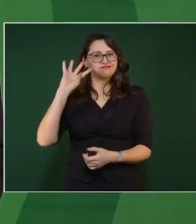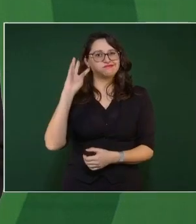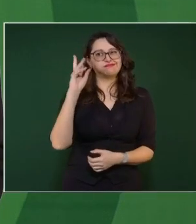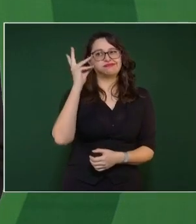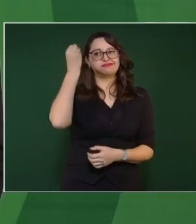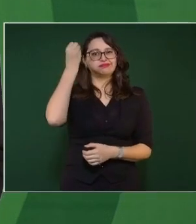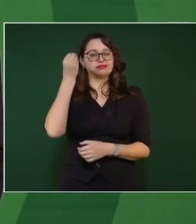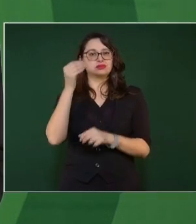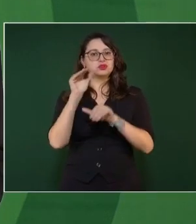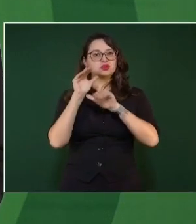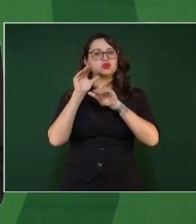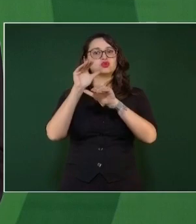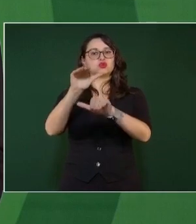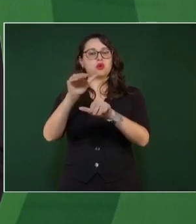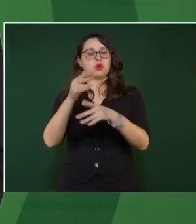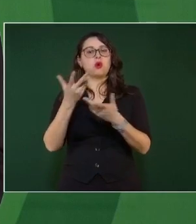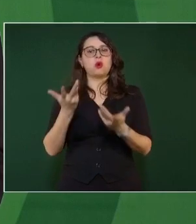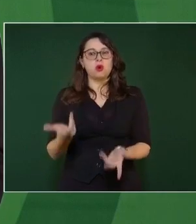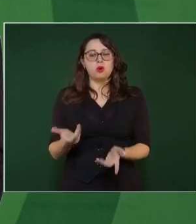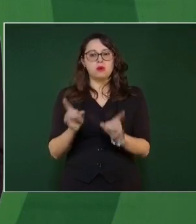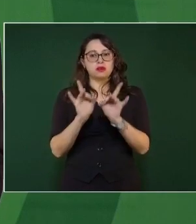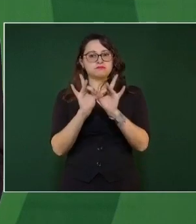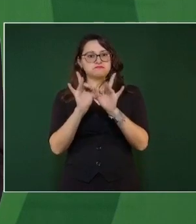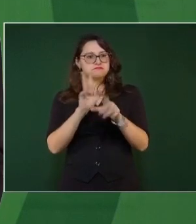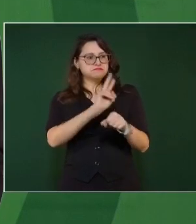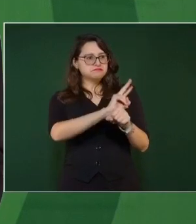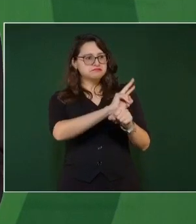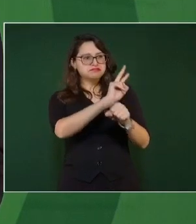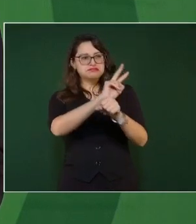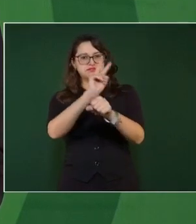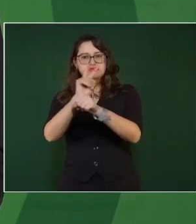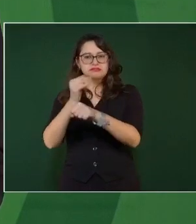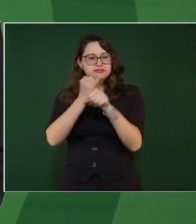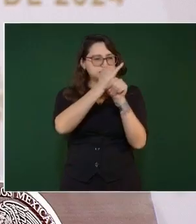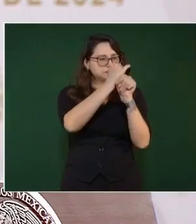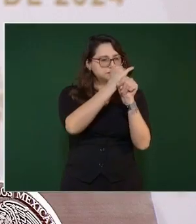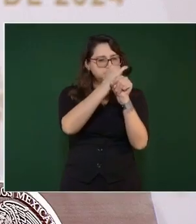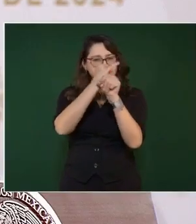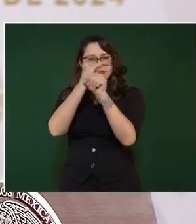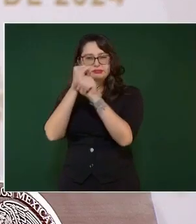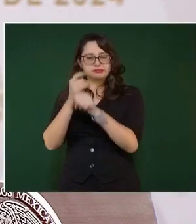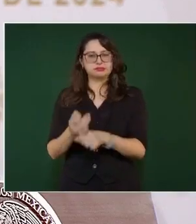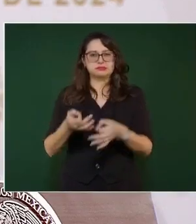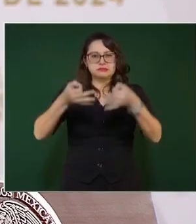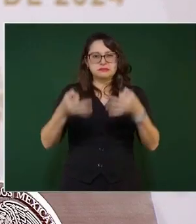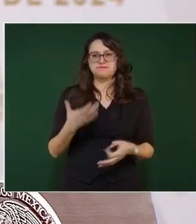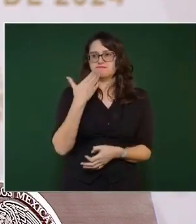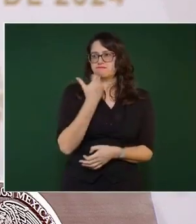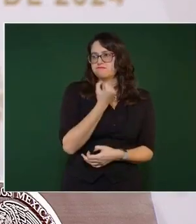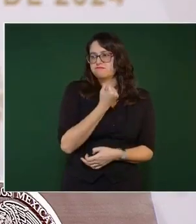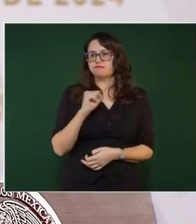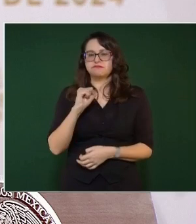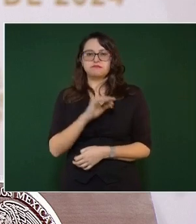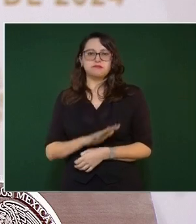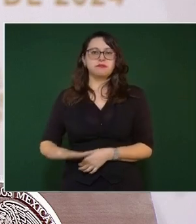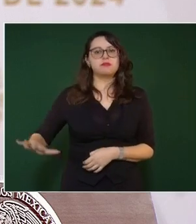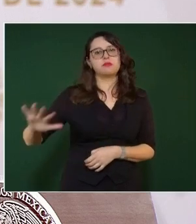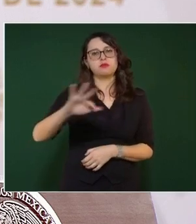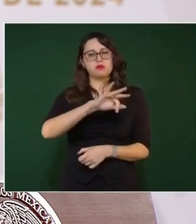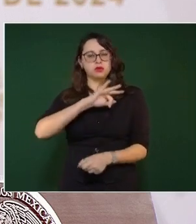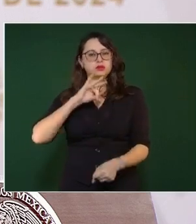nivel global en materia de prevención, reacción inmediata e investigación científica para proteger a las familias